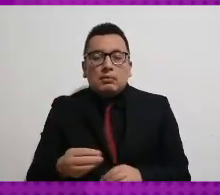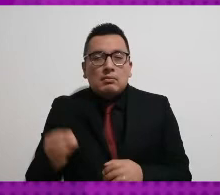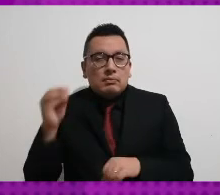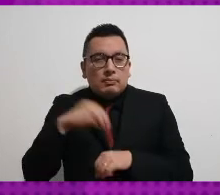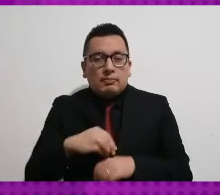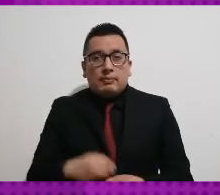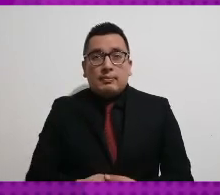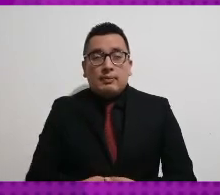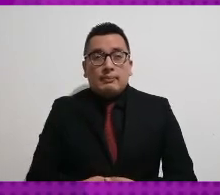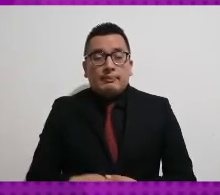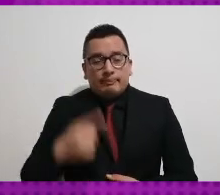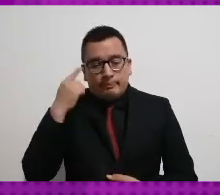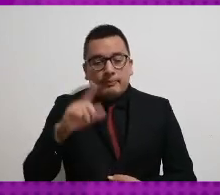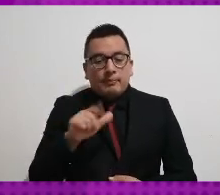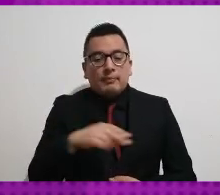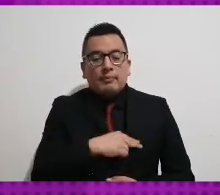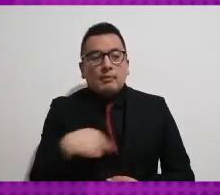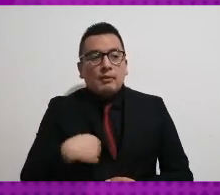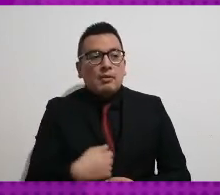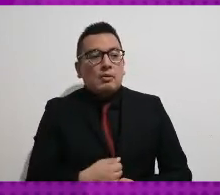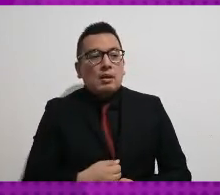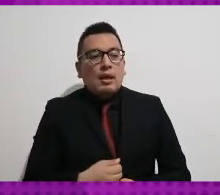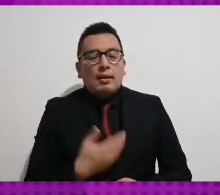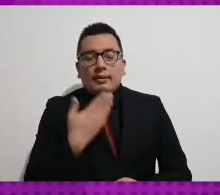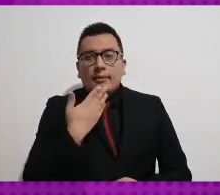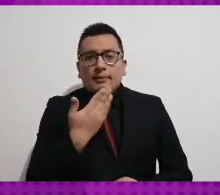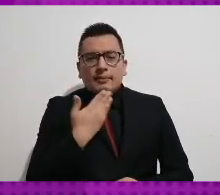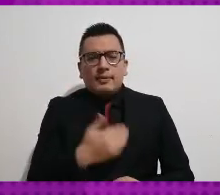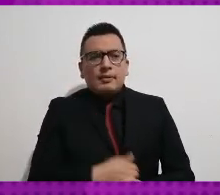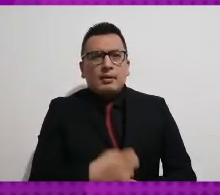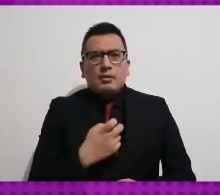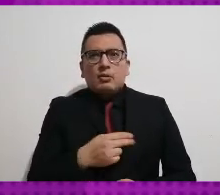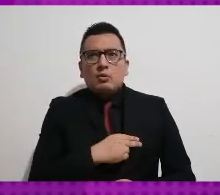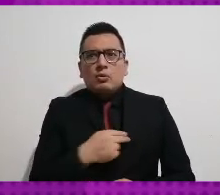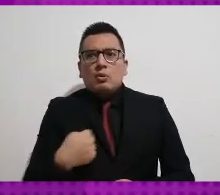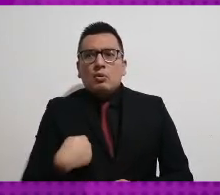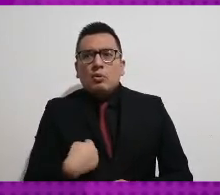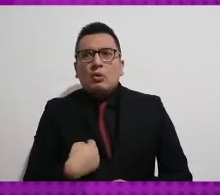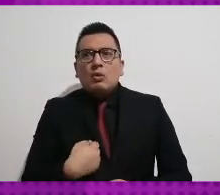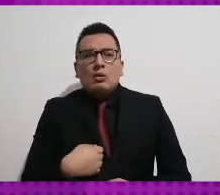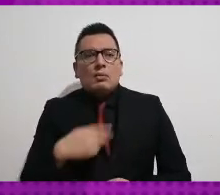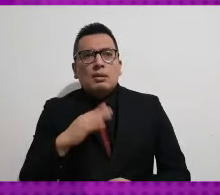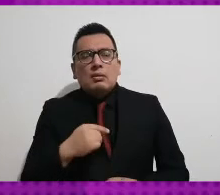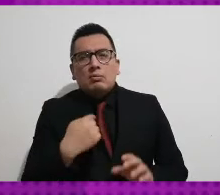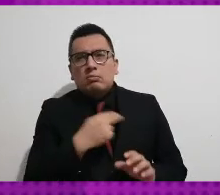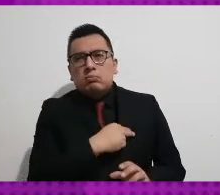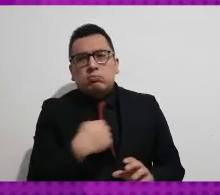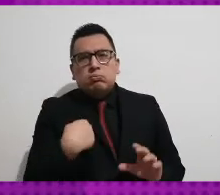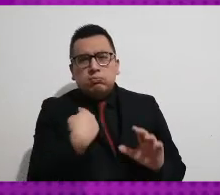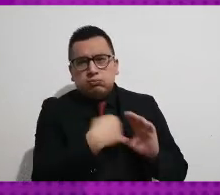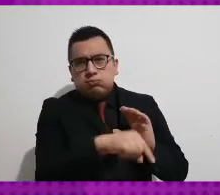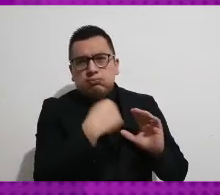electrónico específico para que nosotros lo tomemos a consideración como domicilio para oír y recibir